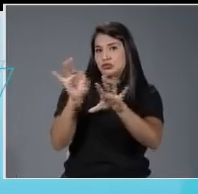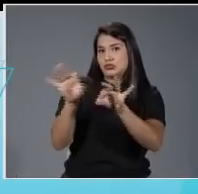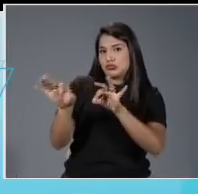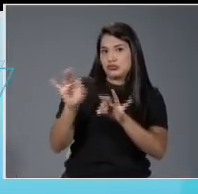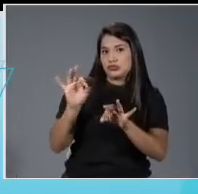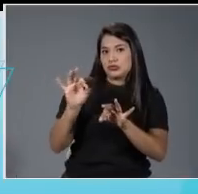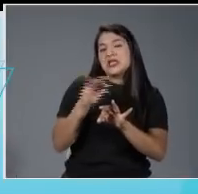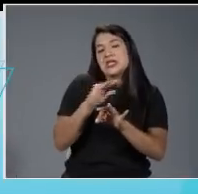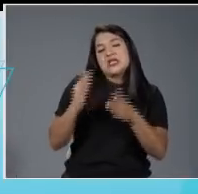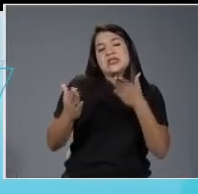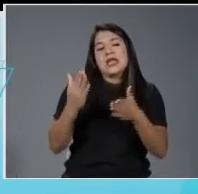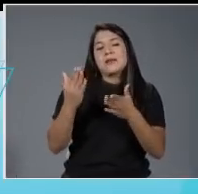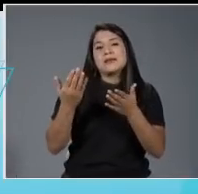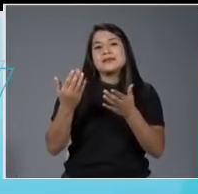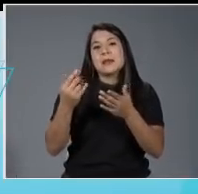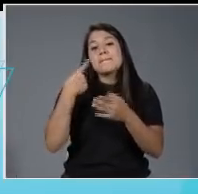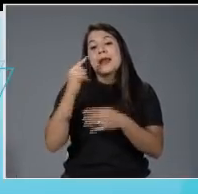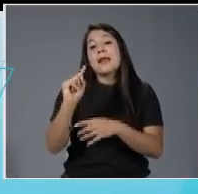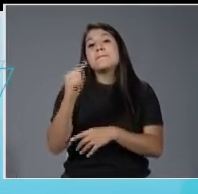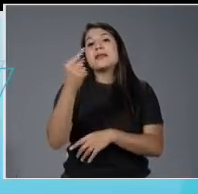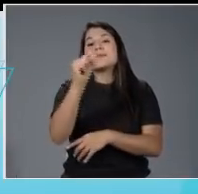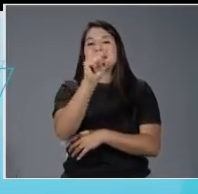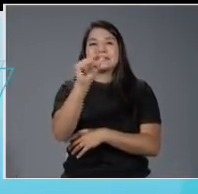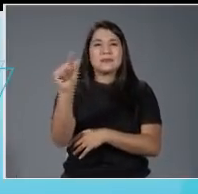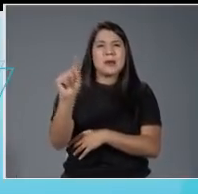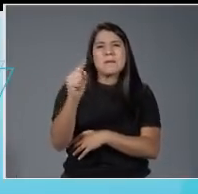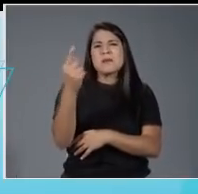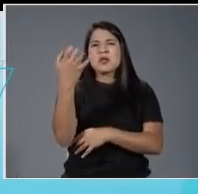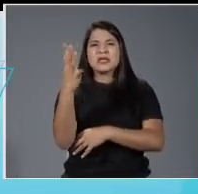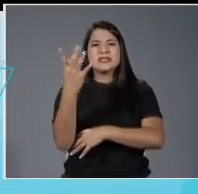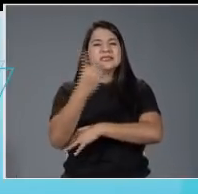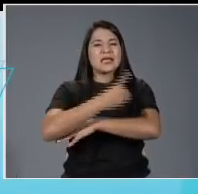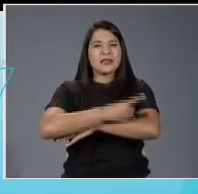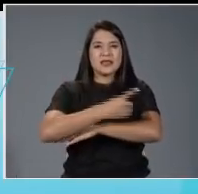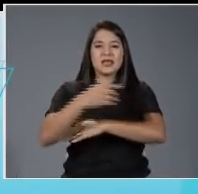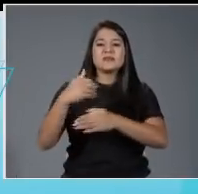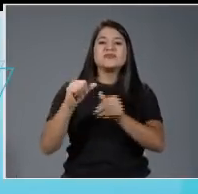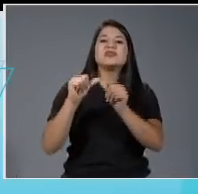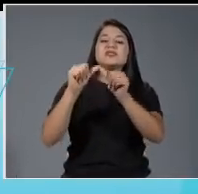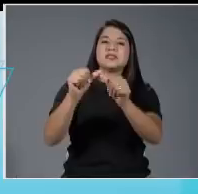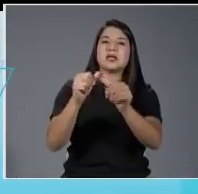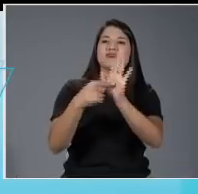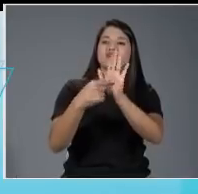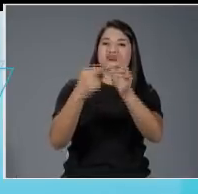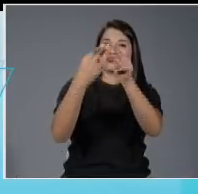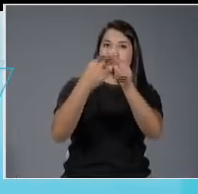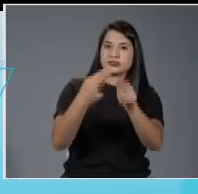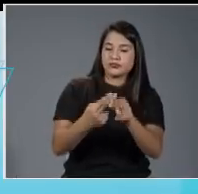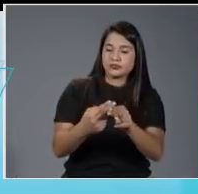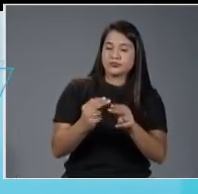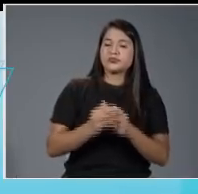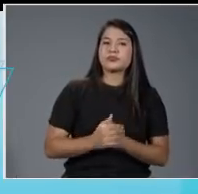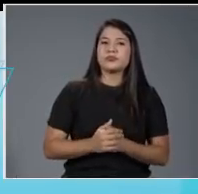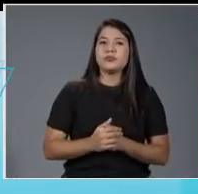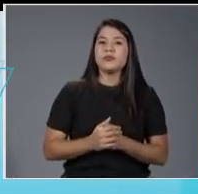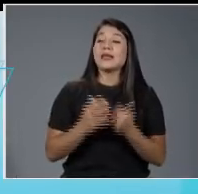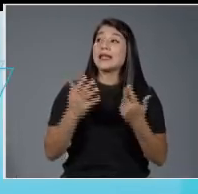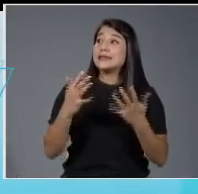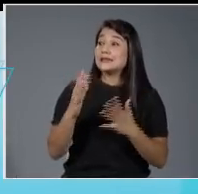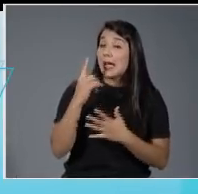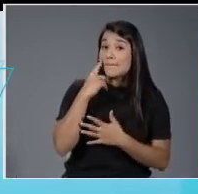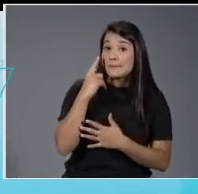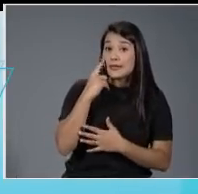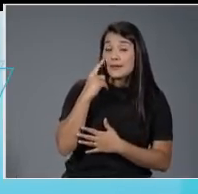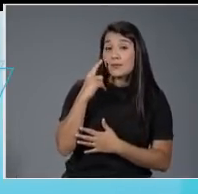algunos pendientes para la primera semana, los primeros 15 días. Hemos visto tanto a